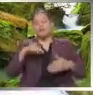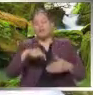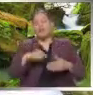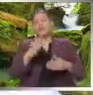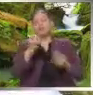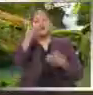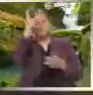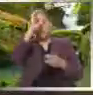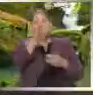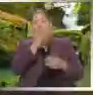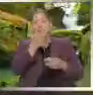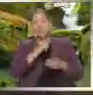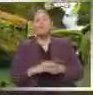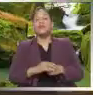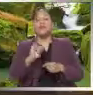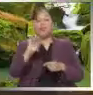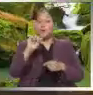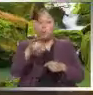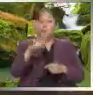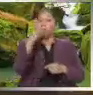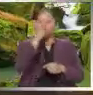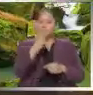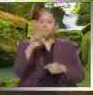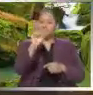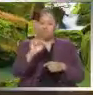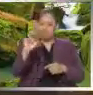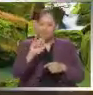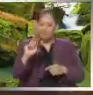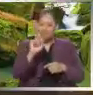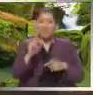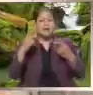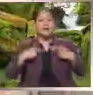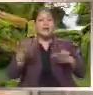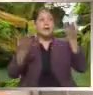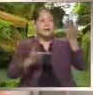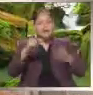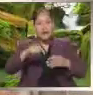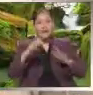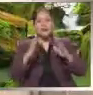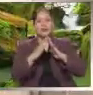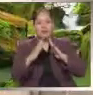de tradición. Así es, Juan, y yo te deseo que tengas un excelente fin de semana. La gente que venga aquí,